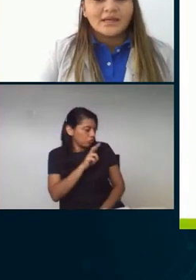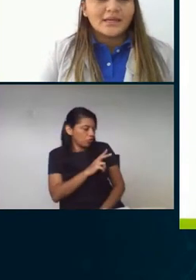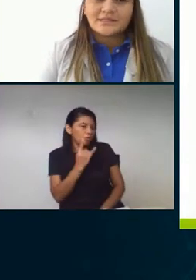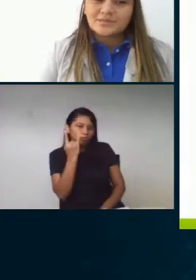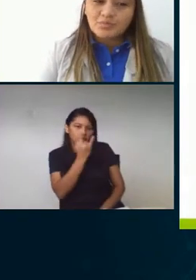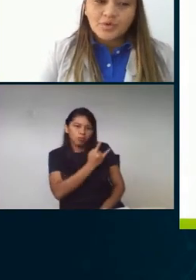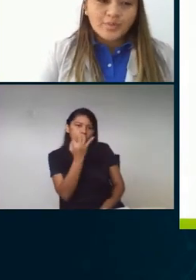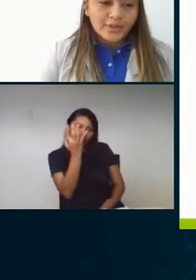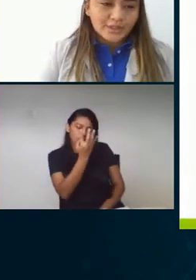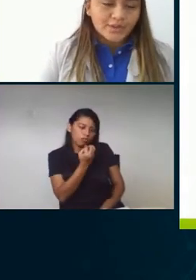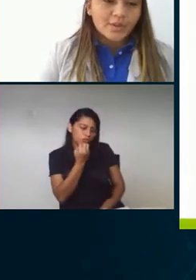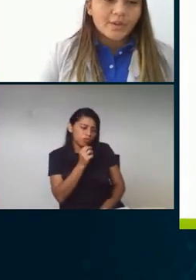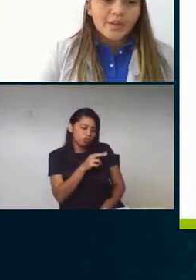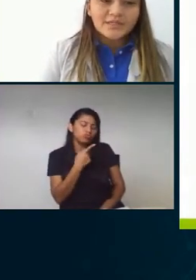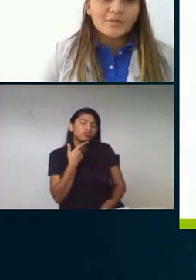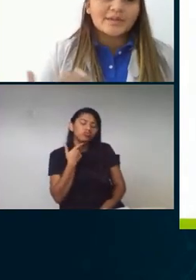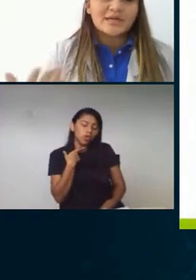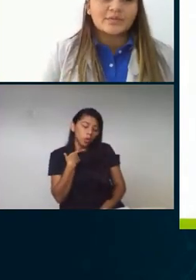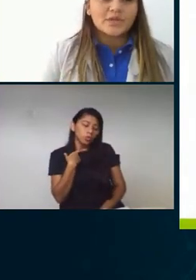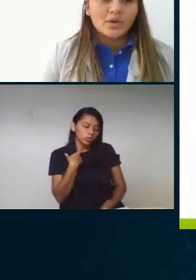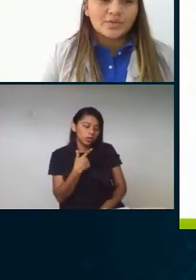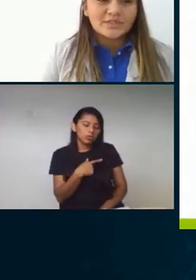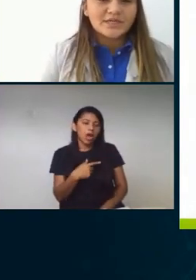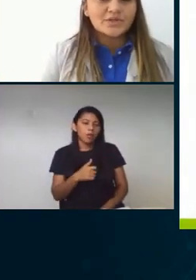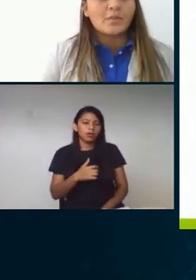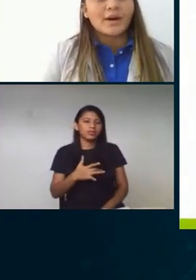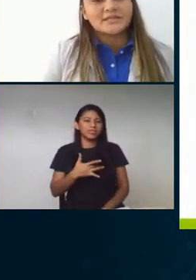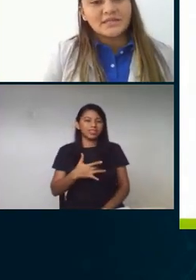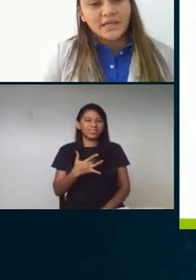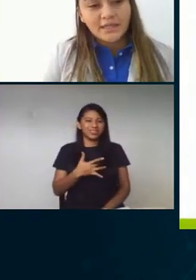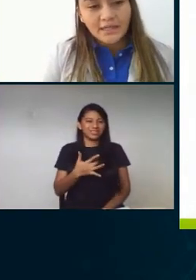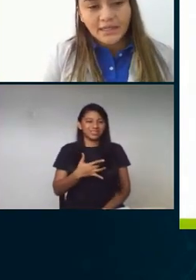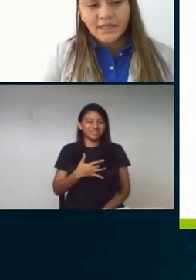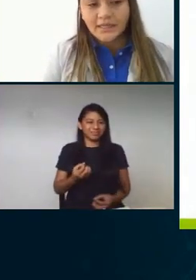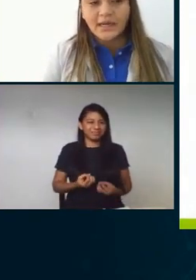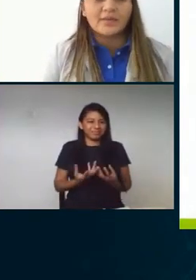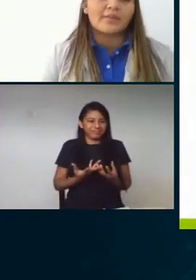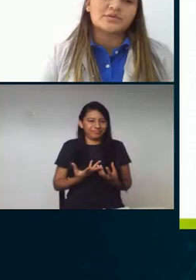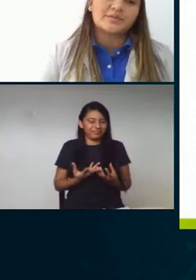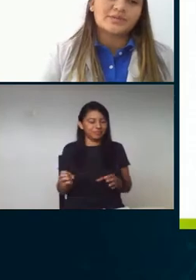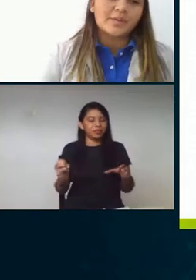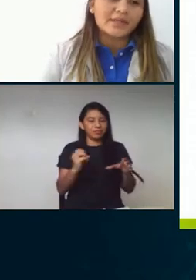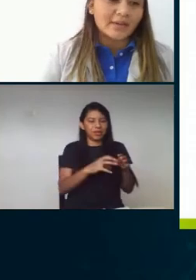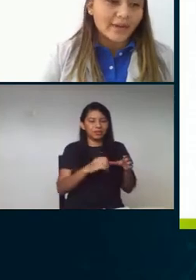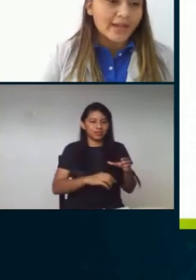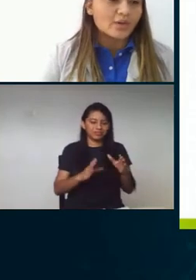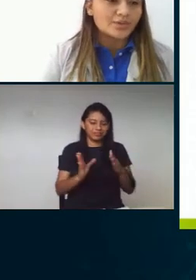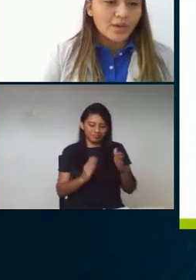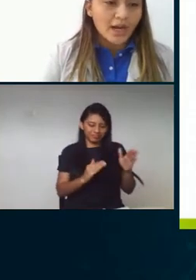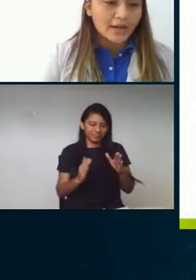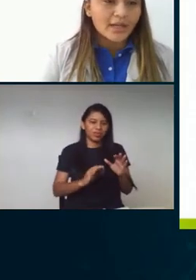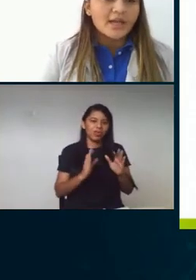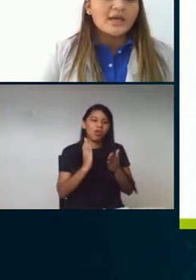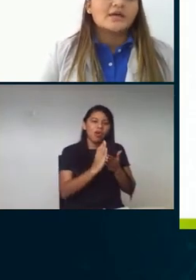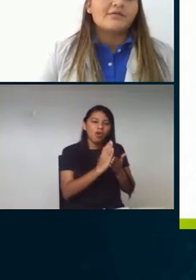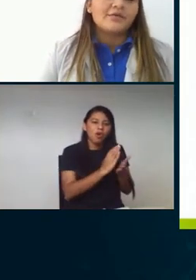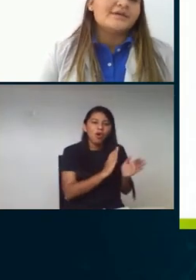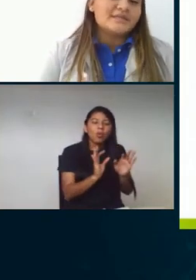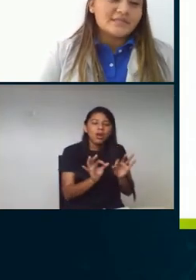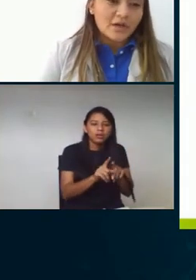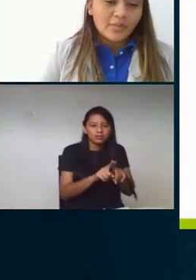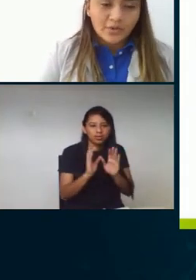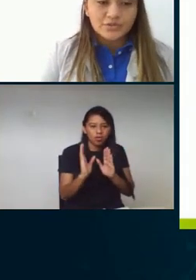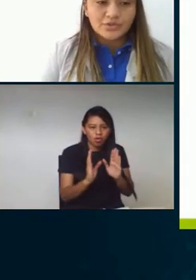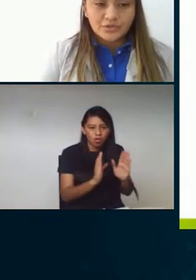ambiente, es muy bonito. Luego de eso pasamos a un diseño más ingenieril, que hablamos pues como el tema de AutoCAD, que